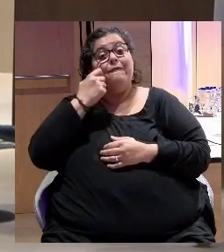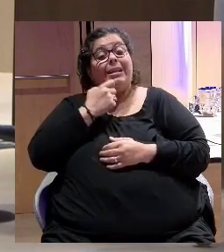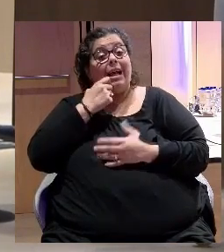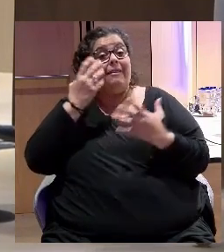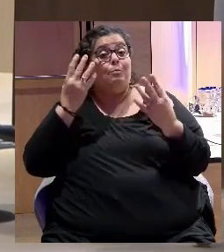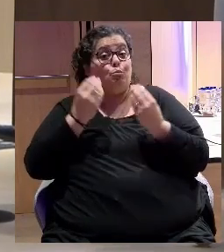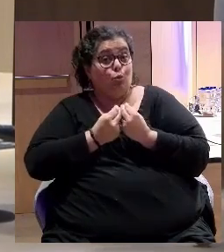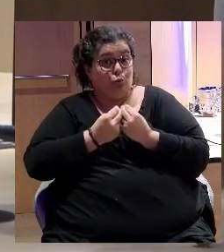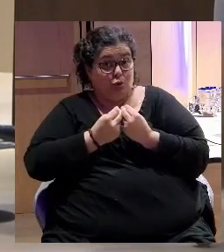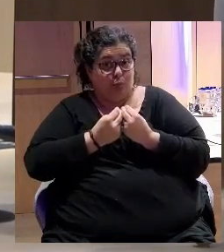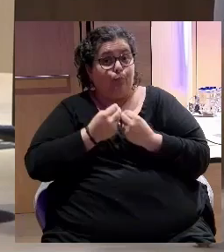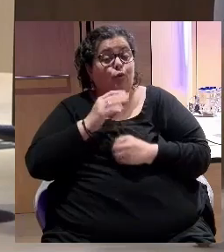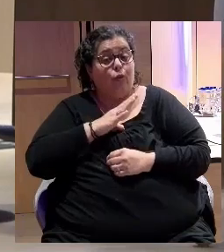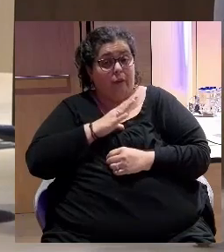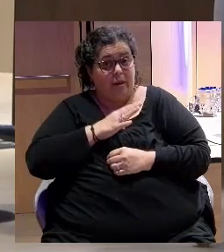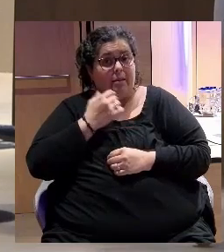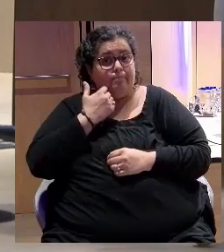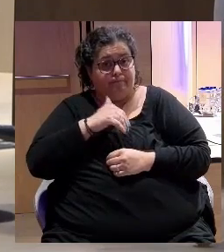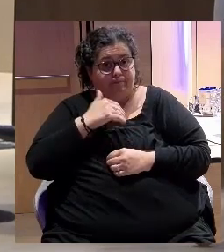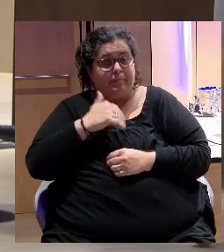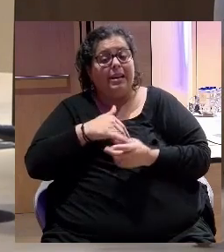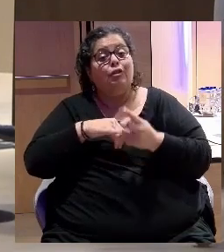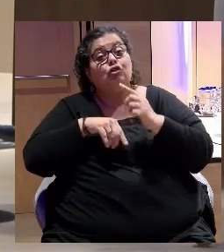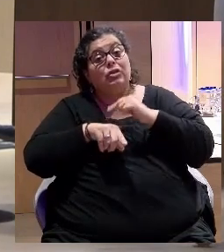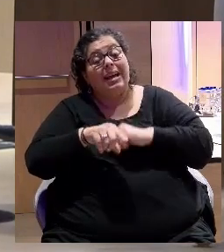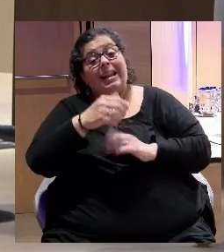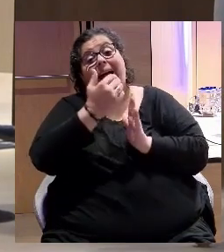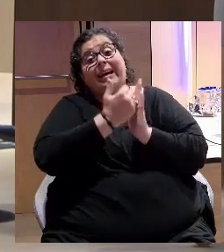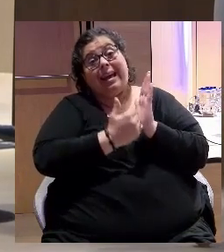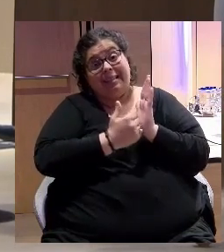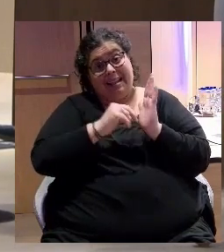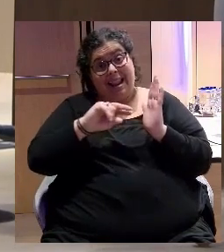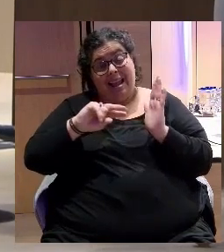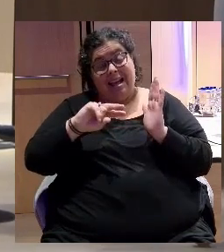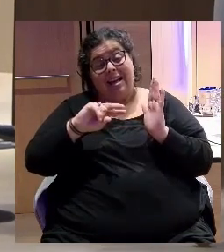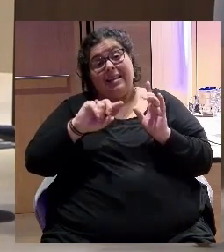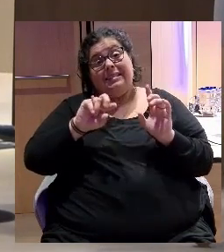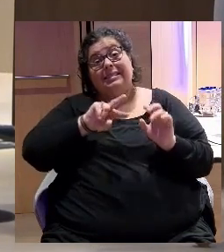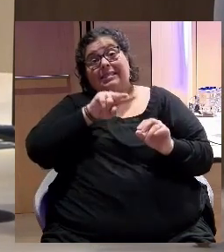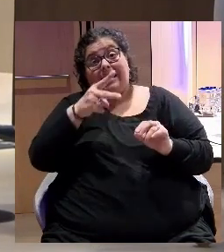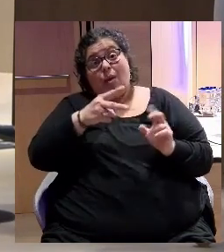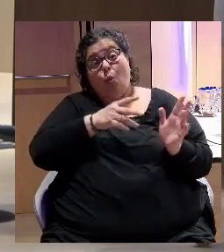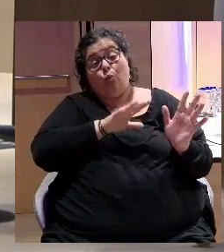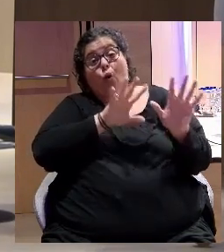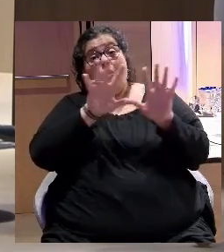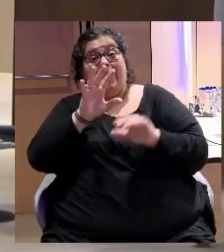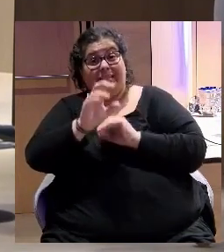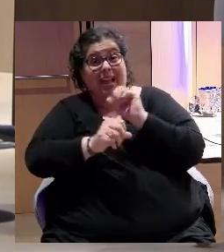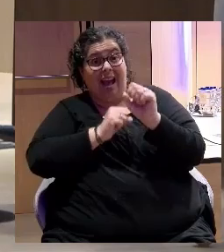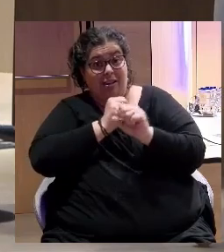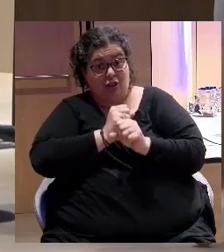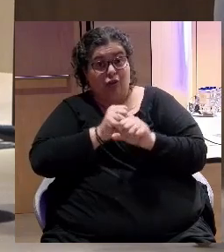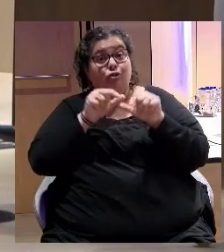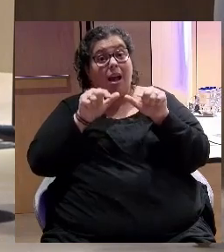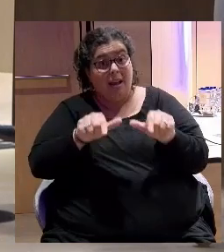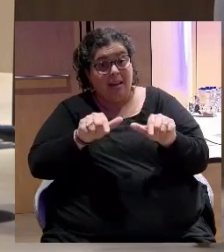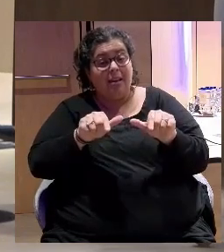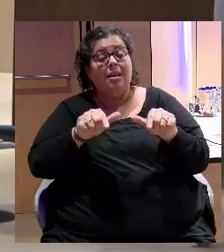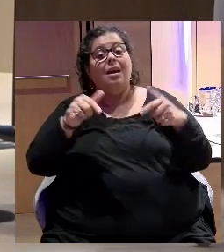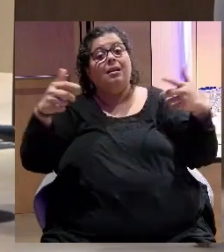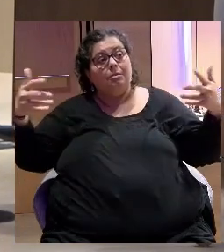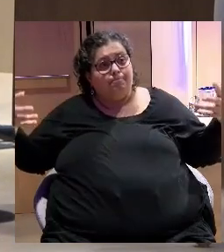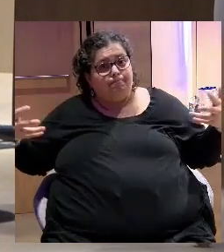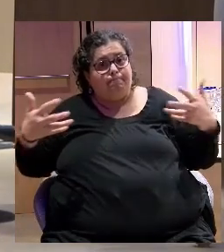mucho, ¿no? Y entonces allí fue la agenda en la segunda década, empezó a articularse, a expandirse con otras